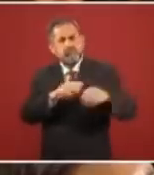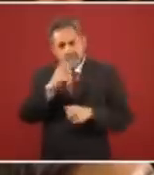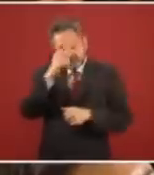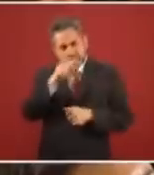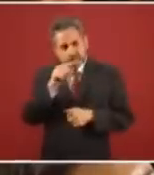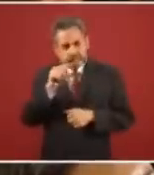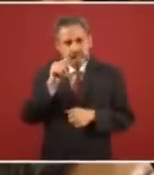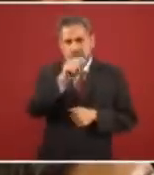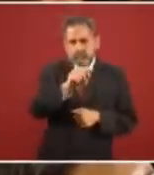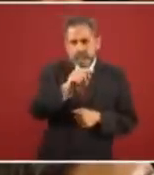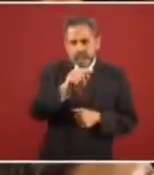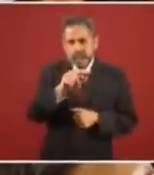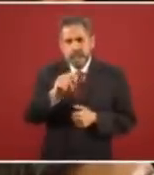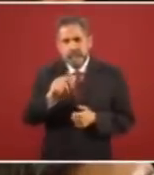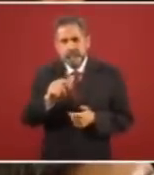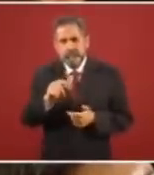mexicanos,